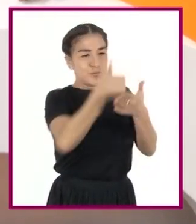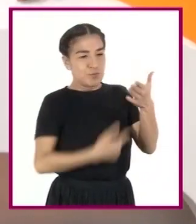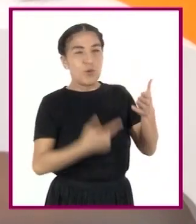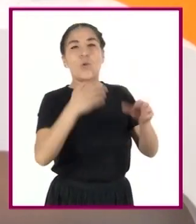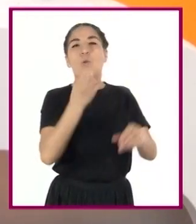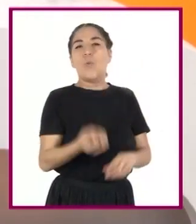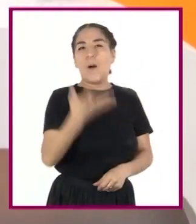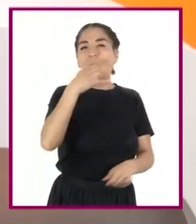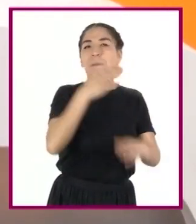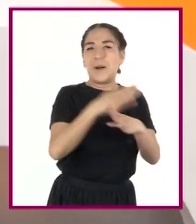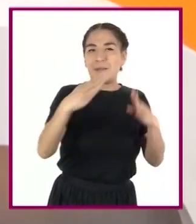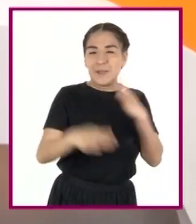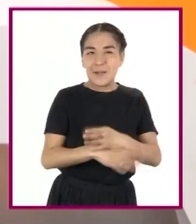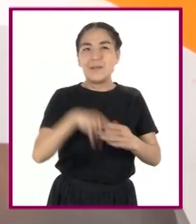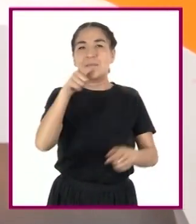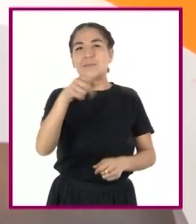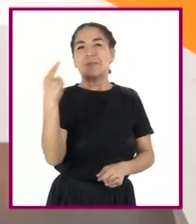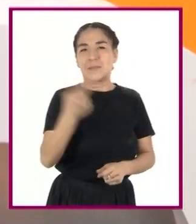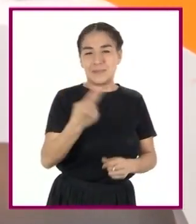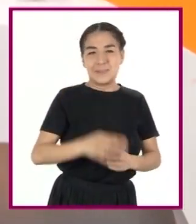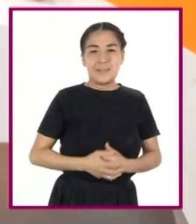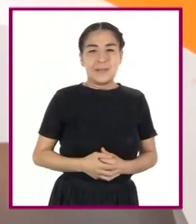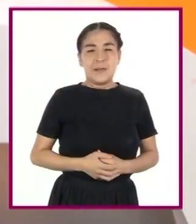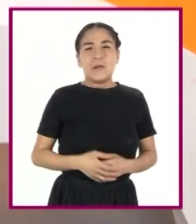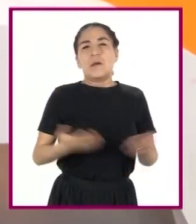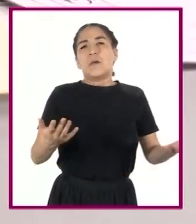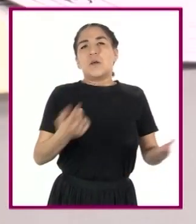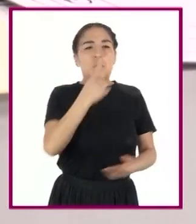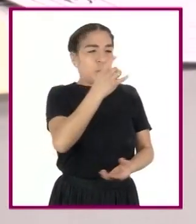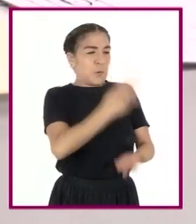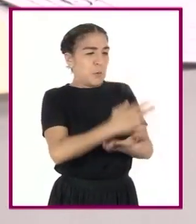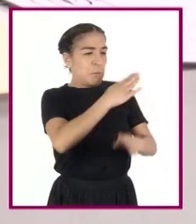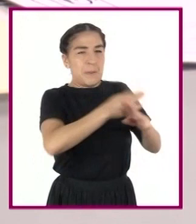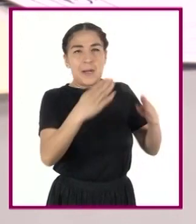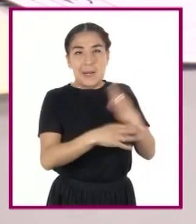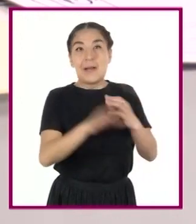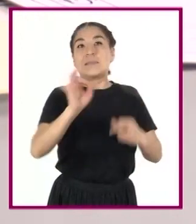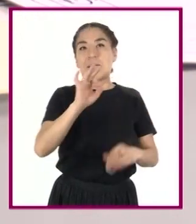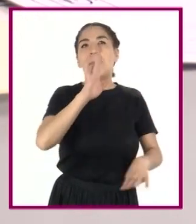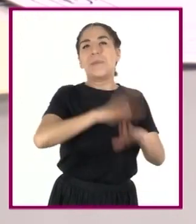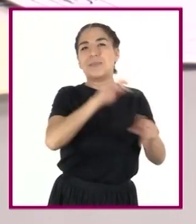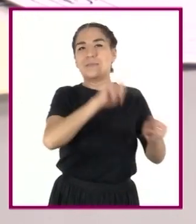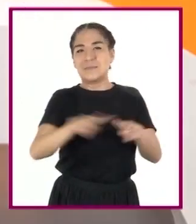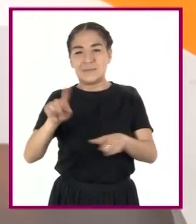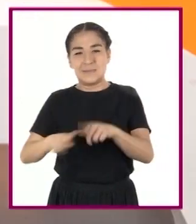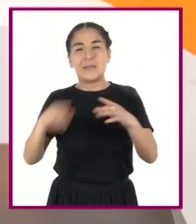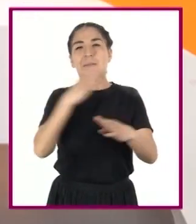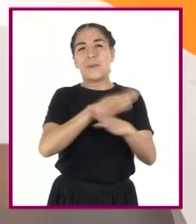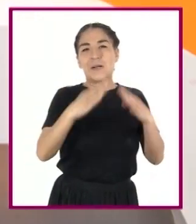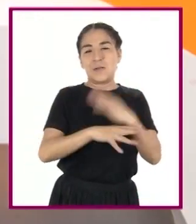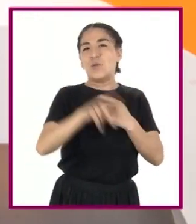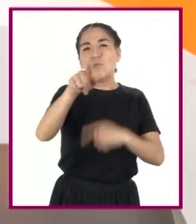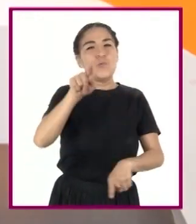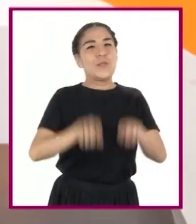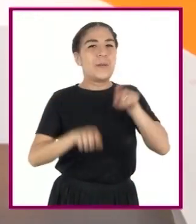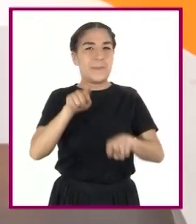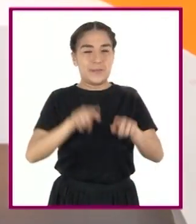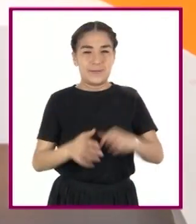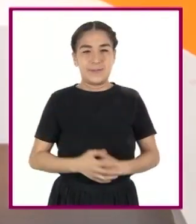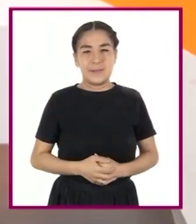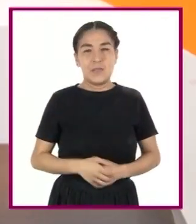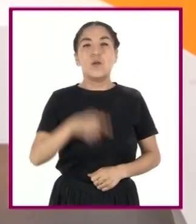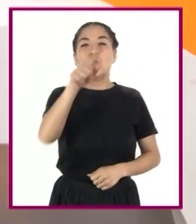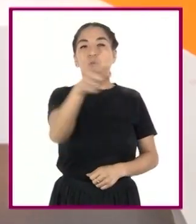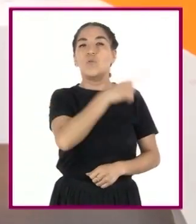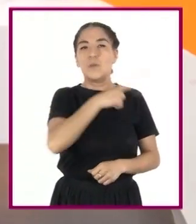la cantidad que se necesitará. Puede ser un solo material o varios, depende del producto que quieran obtener. Deben tener